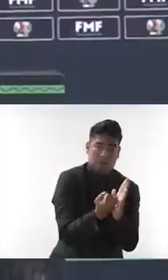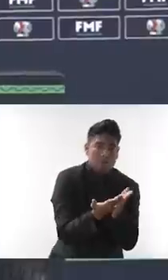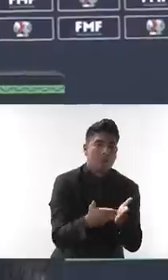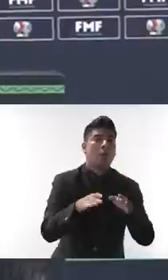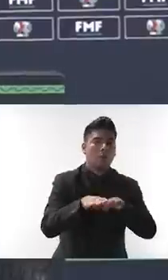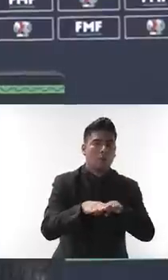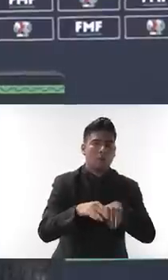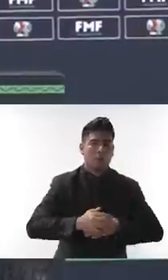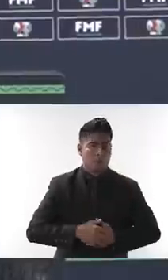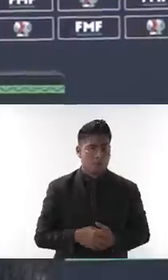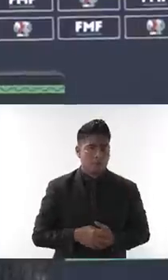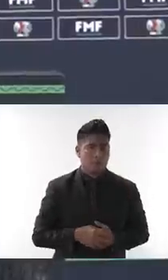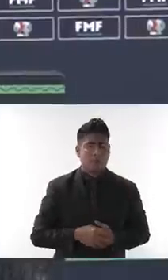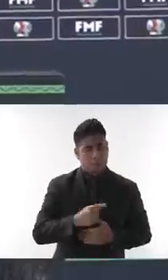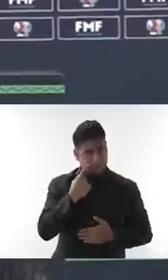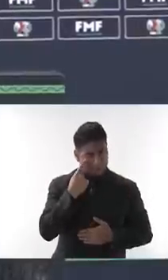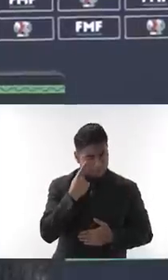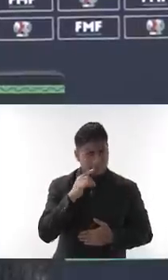Mira, David,